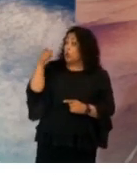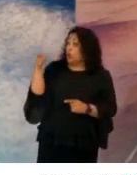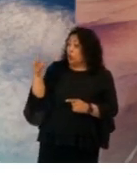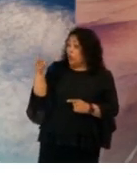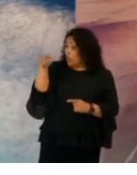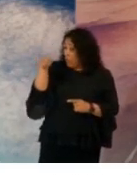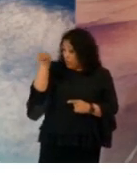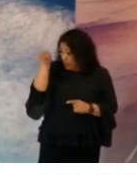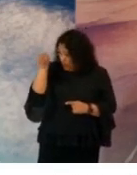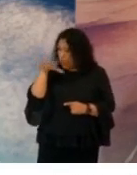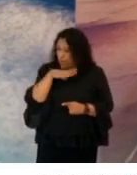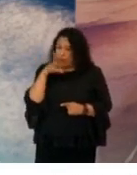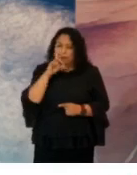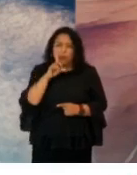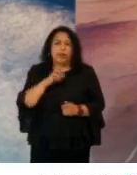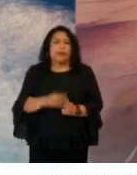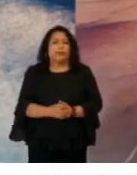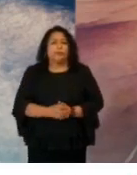se me perdió, ahí estás.